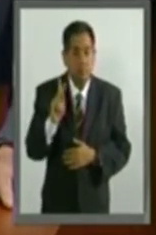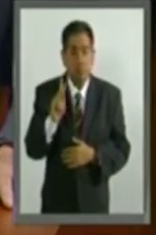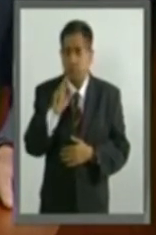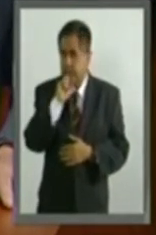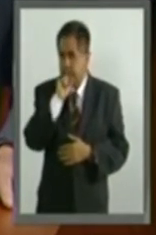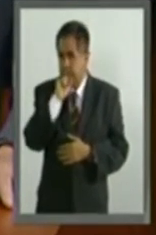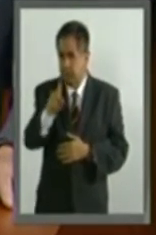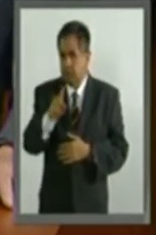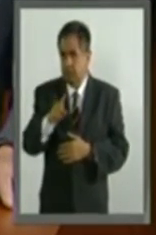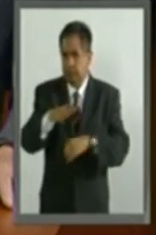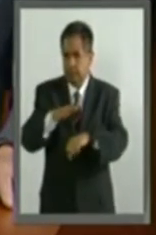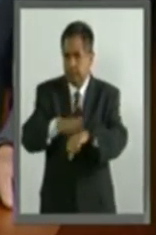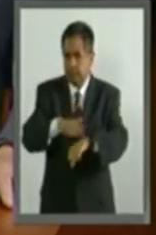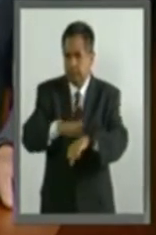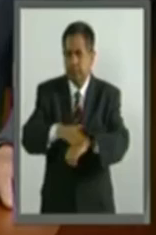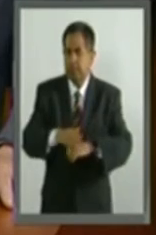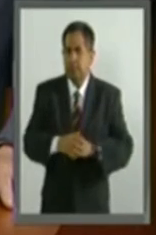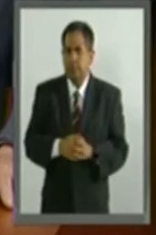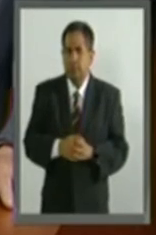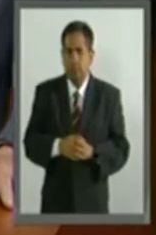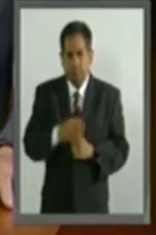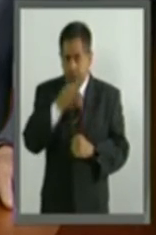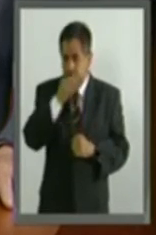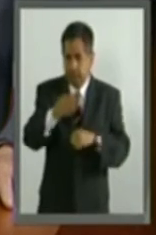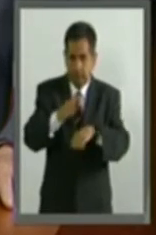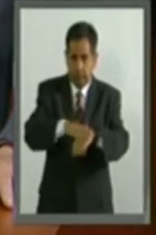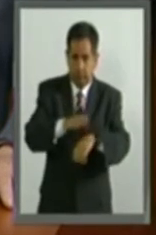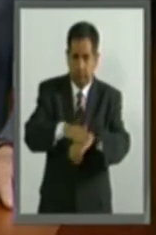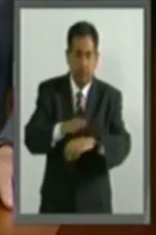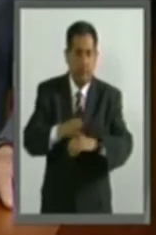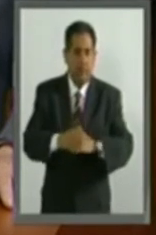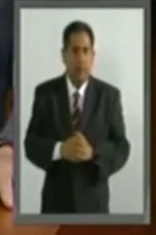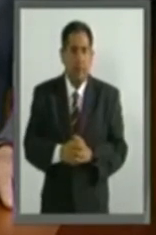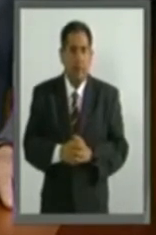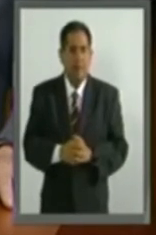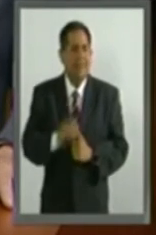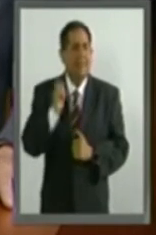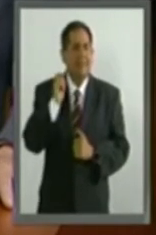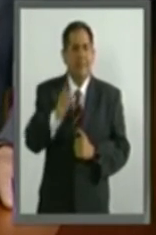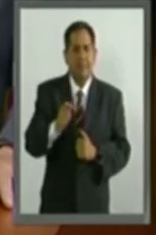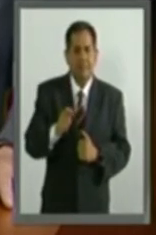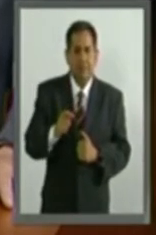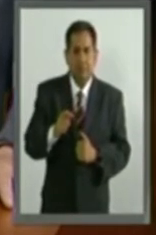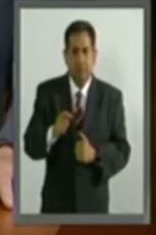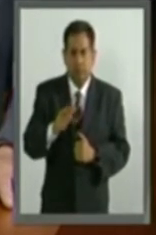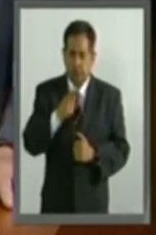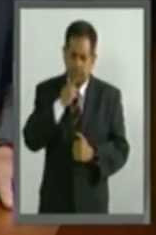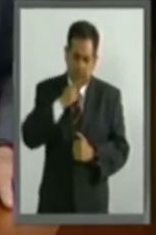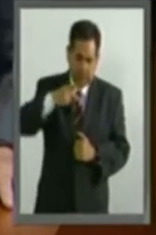quiero hacer el señalamiento de que la patria